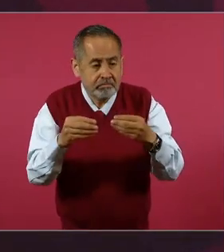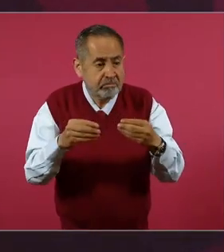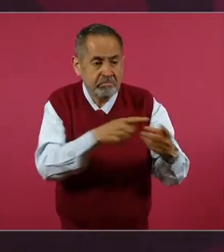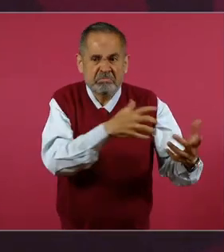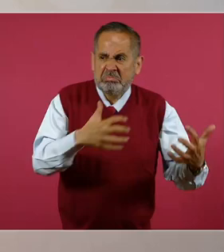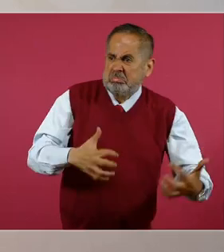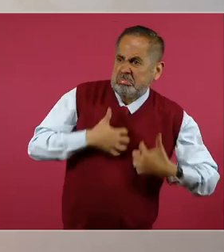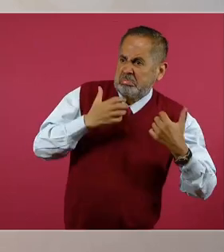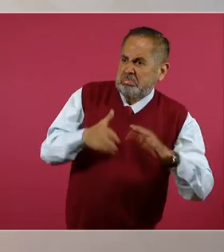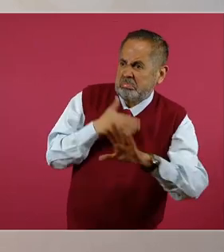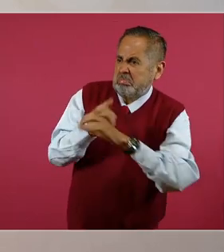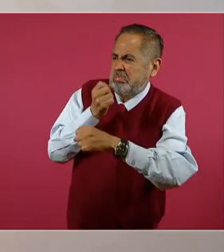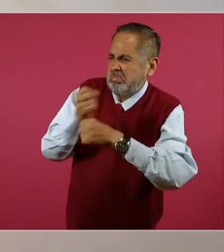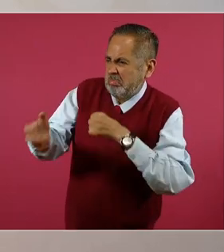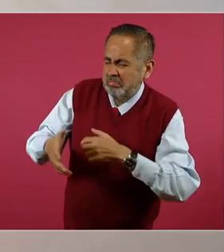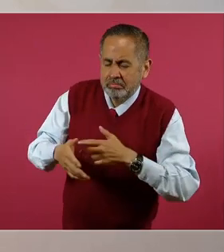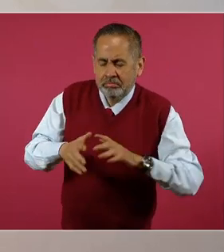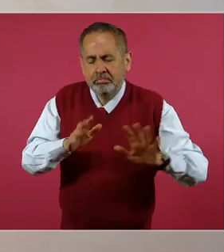agredir,